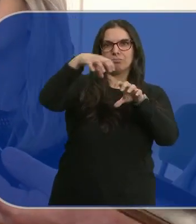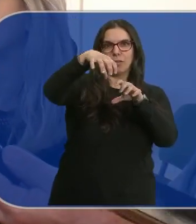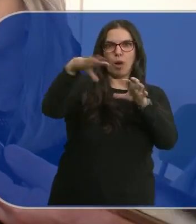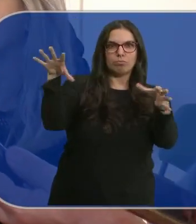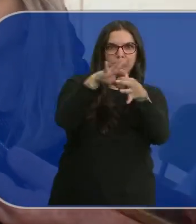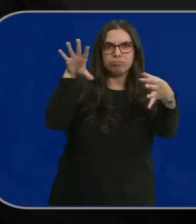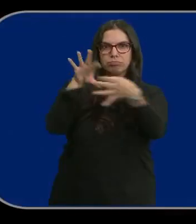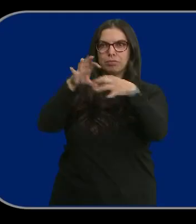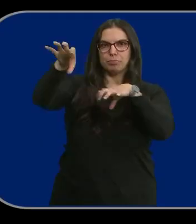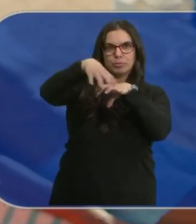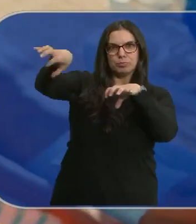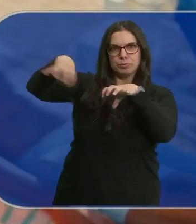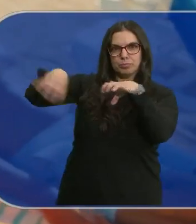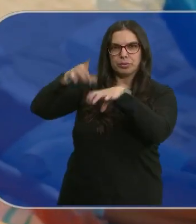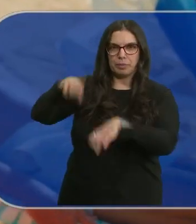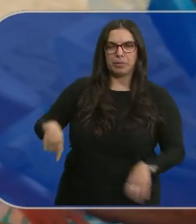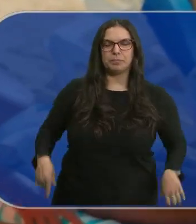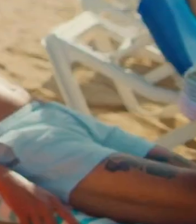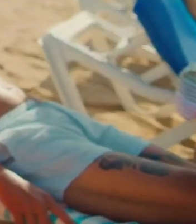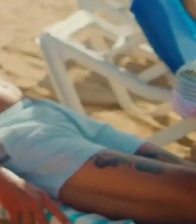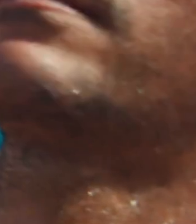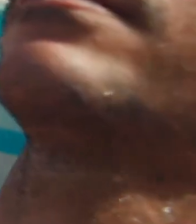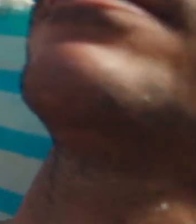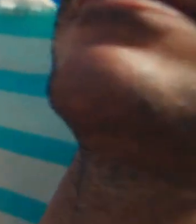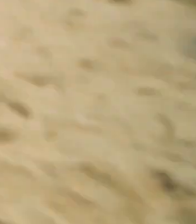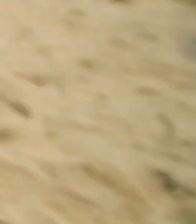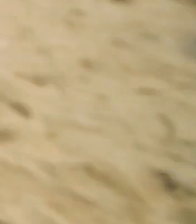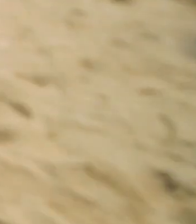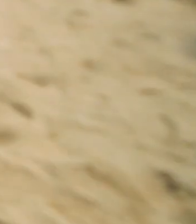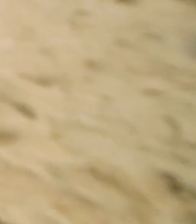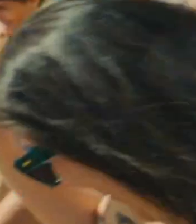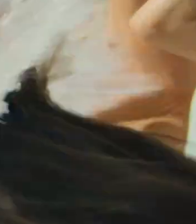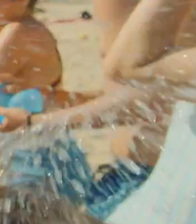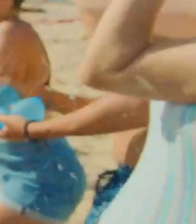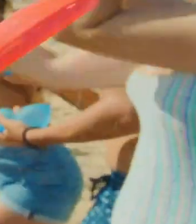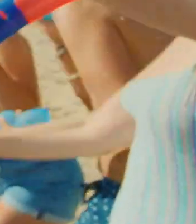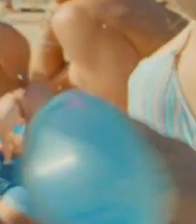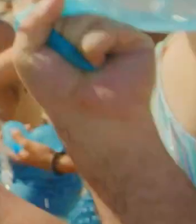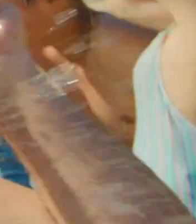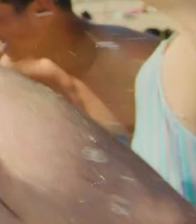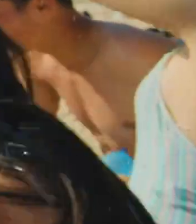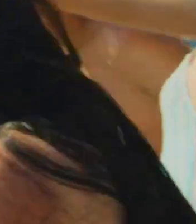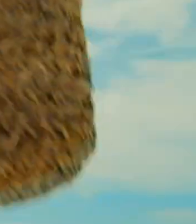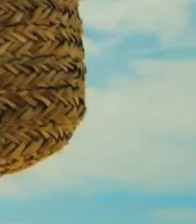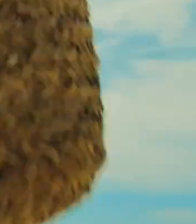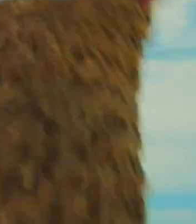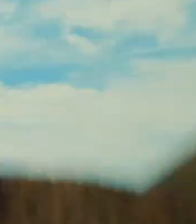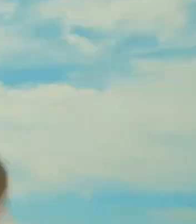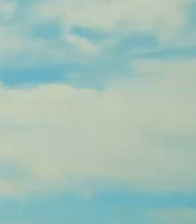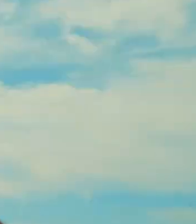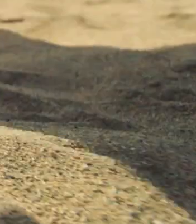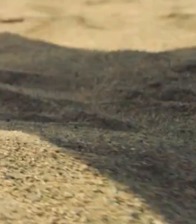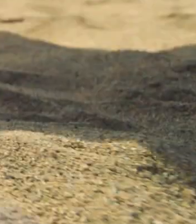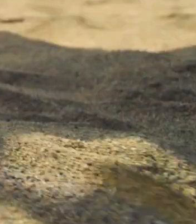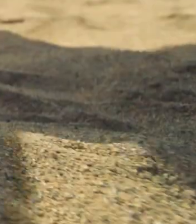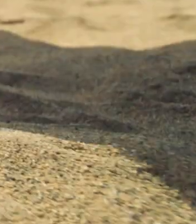auxiliares. En Bezoya, después de toda una vida de mineralización muy débil para vivir muy fuerte, sabemos que somos muy